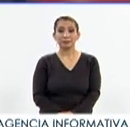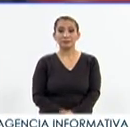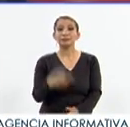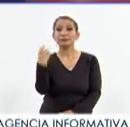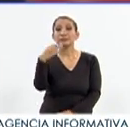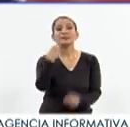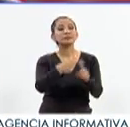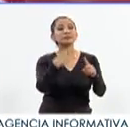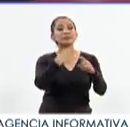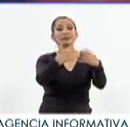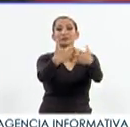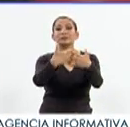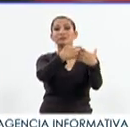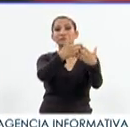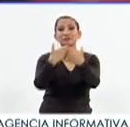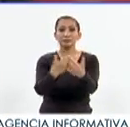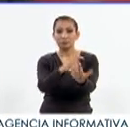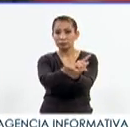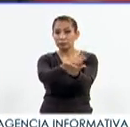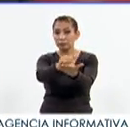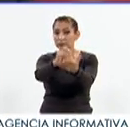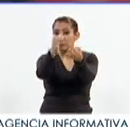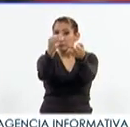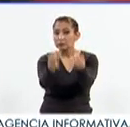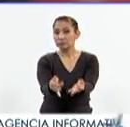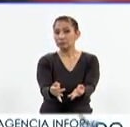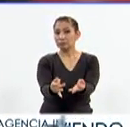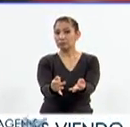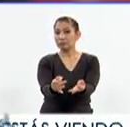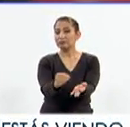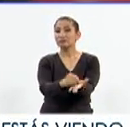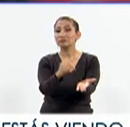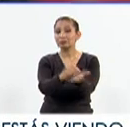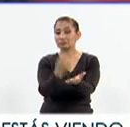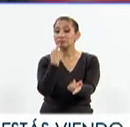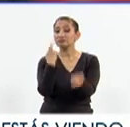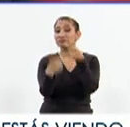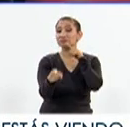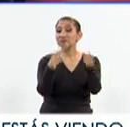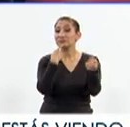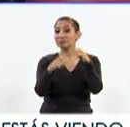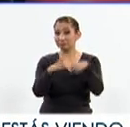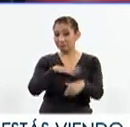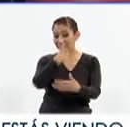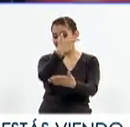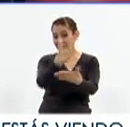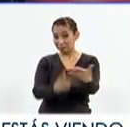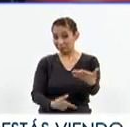el nombre de esas empresas? Transparencia, todas esas denuncias que hay,